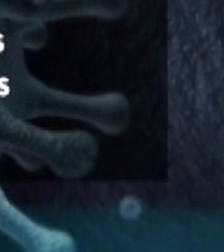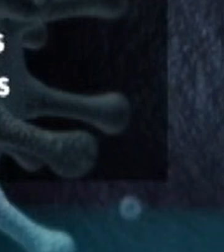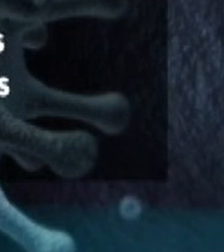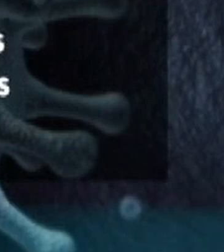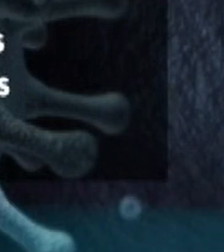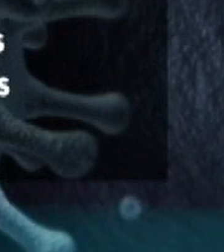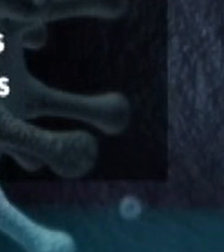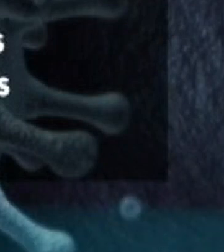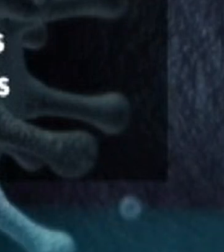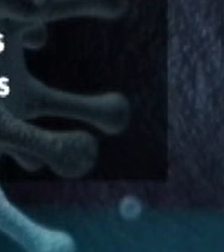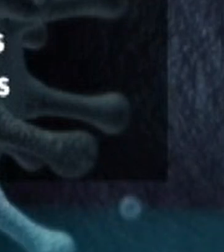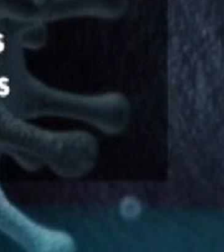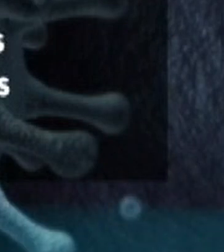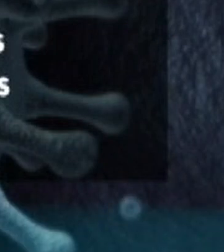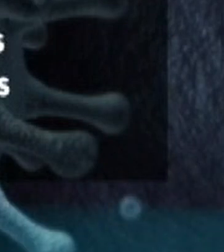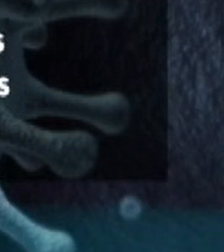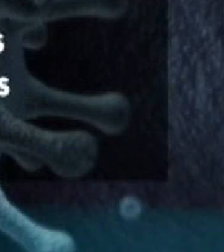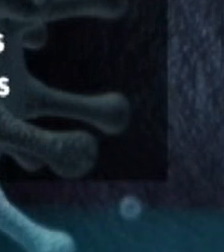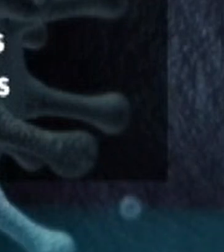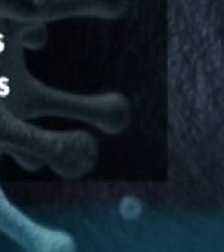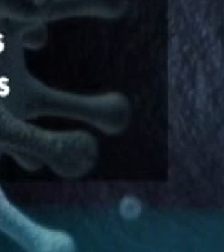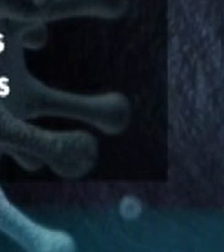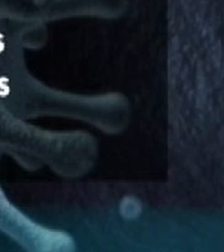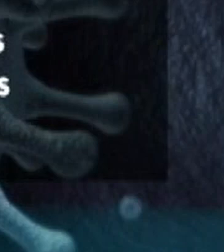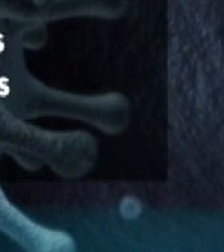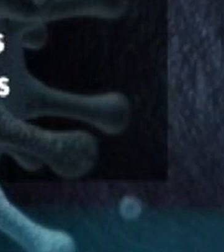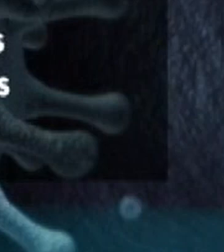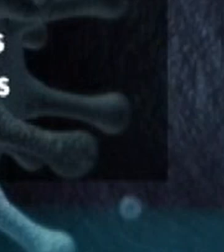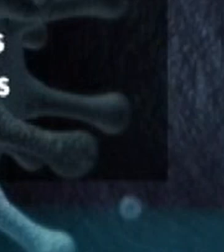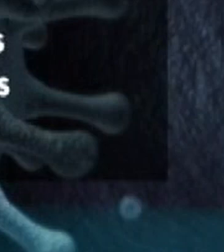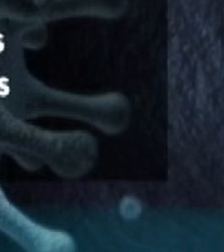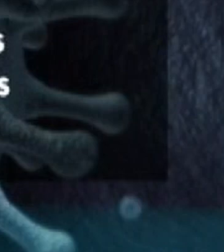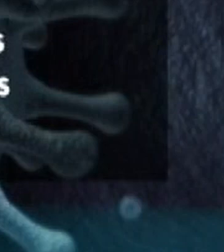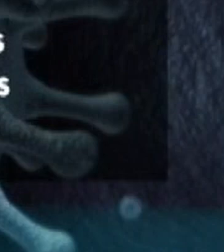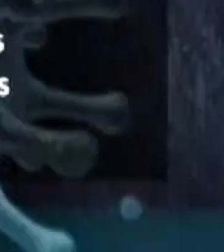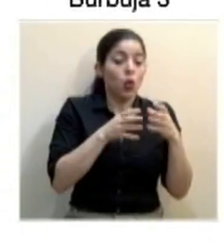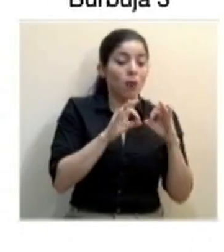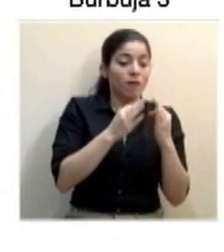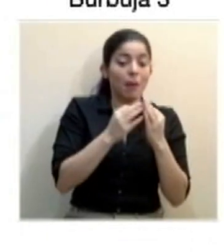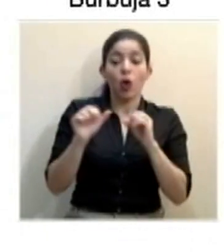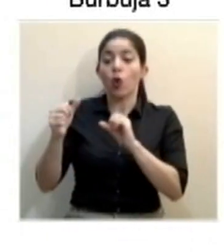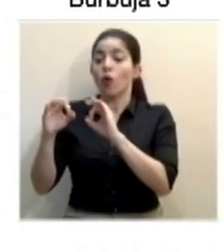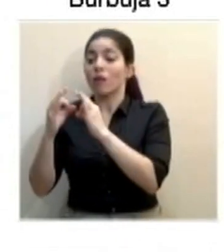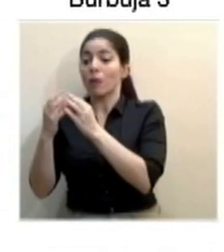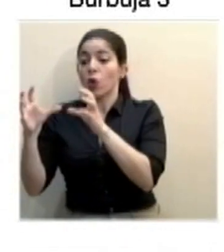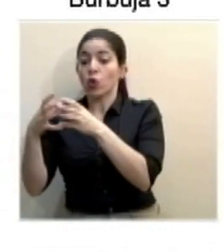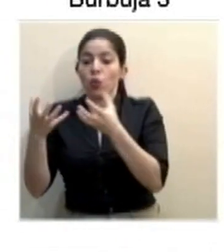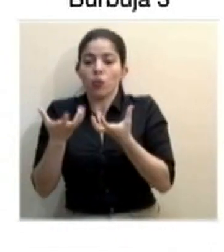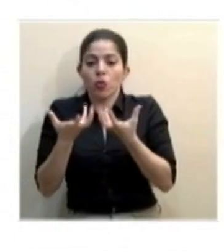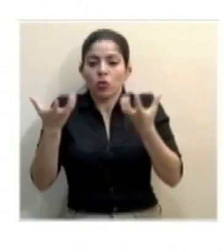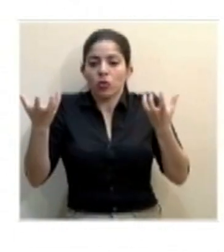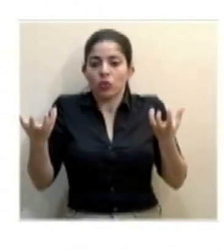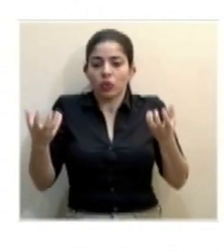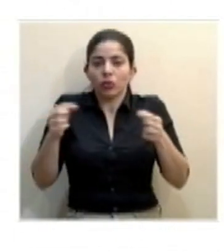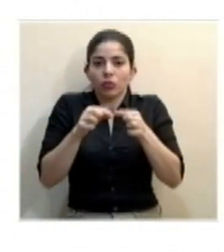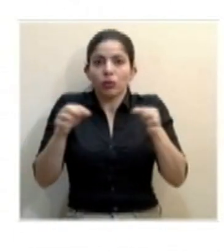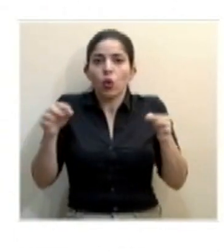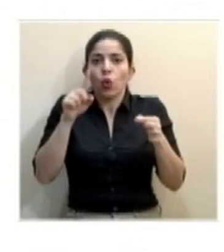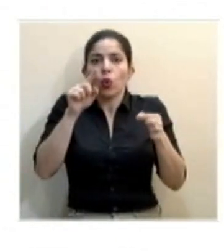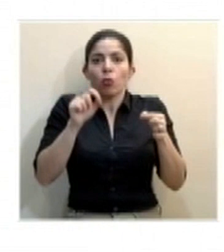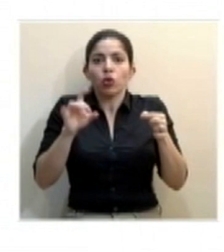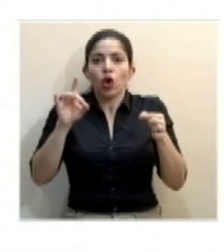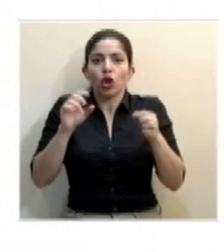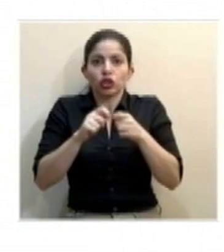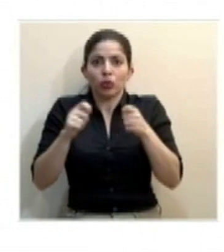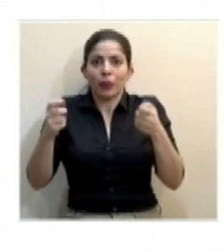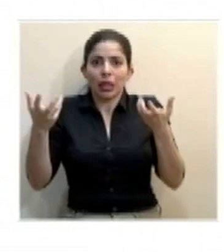bajo el mismo techo no pueden ser parte de esta estrategia. ¿Esto por qué es importante? Porque